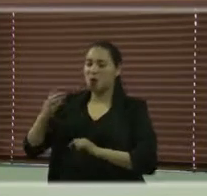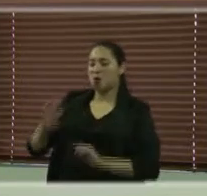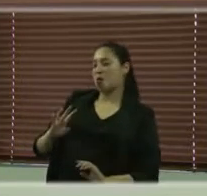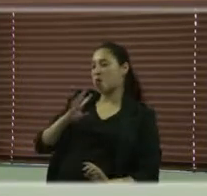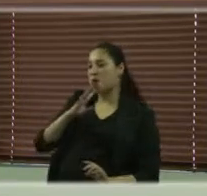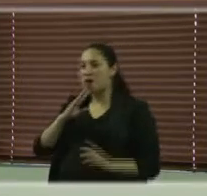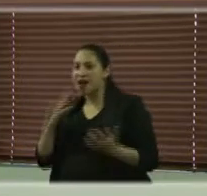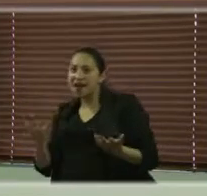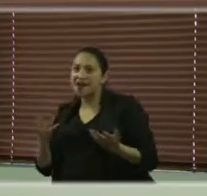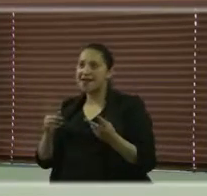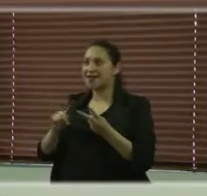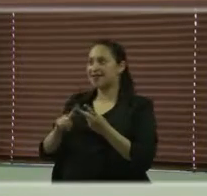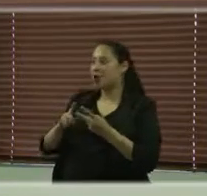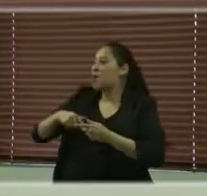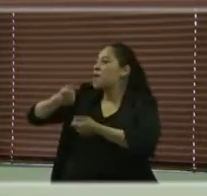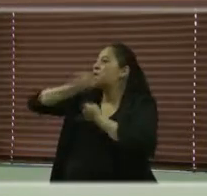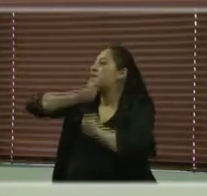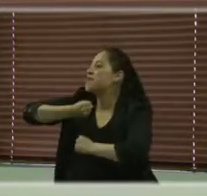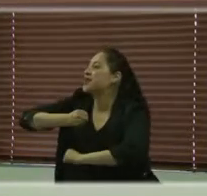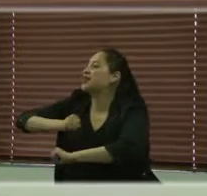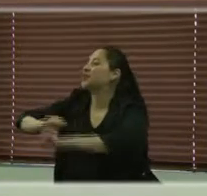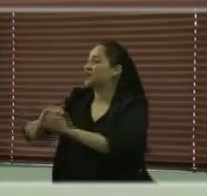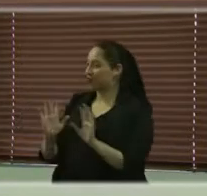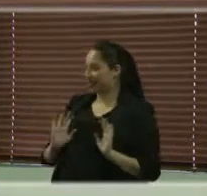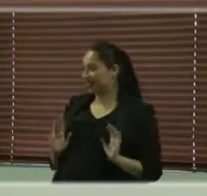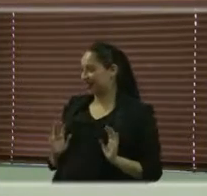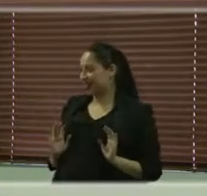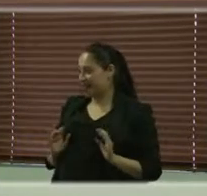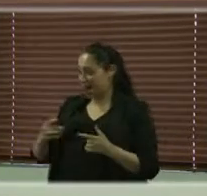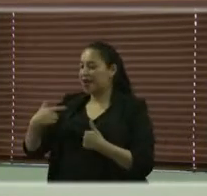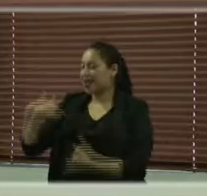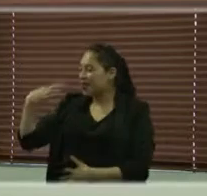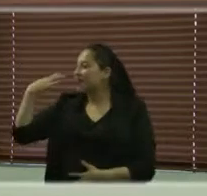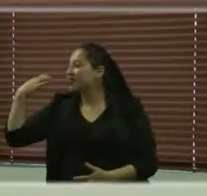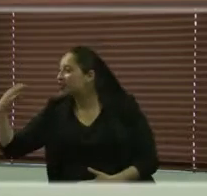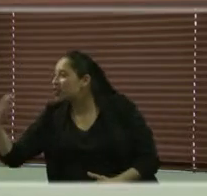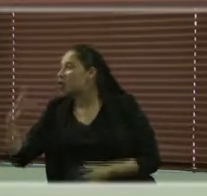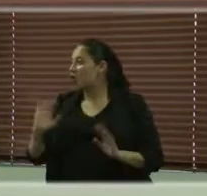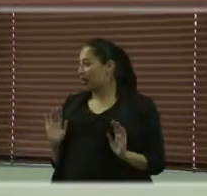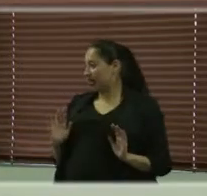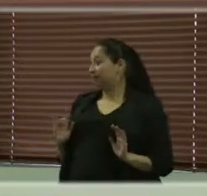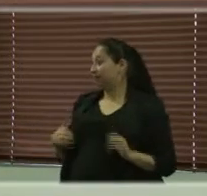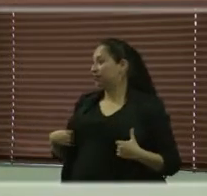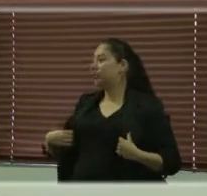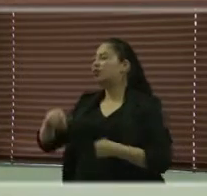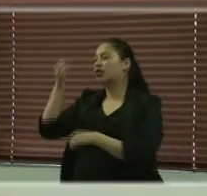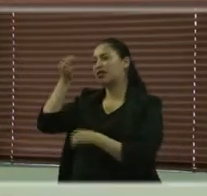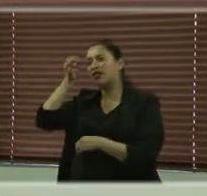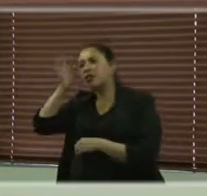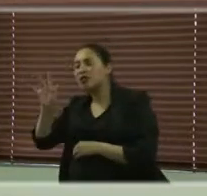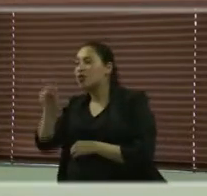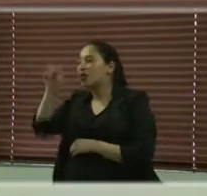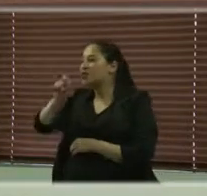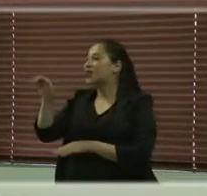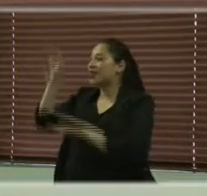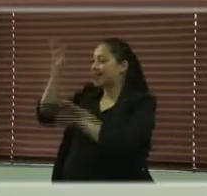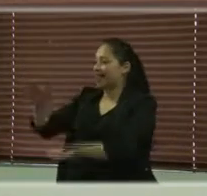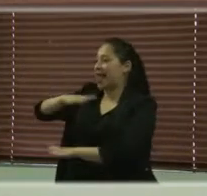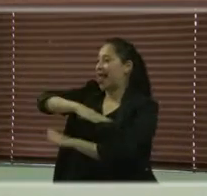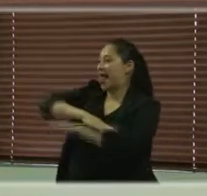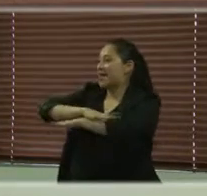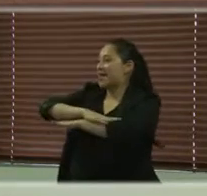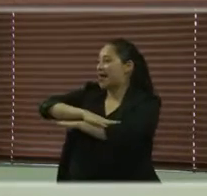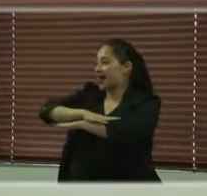los Los embajadores o las personas que trabajan en las embajadas o misiones